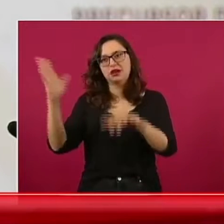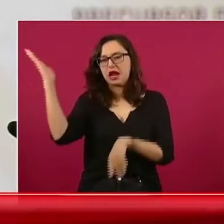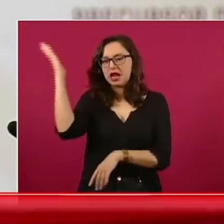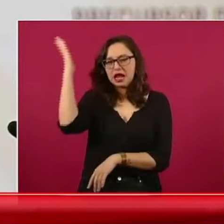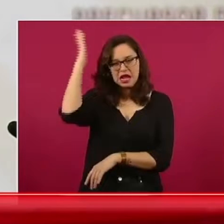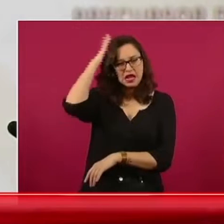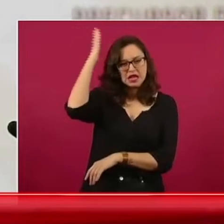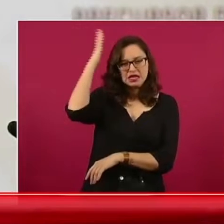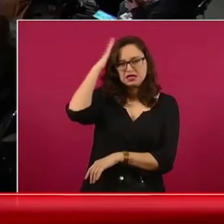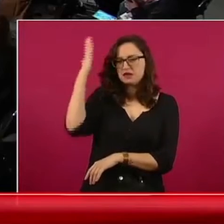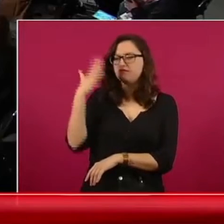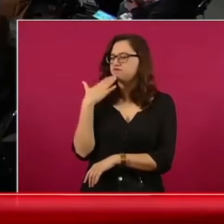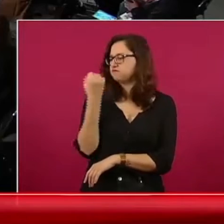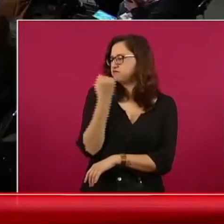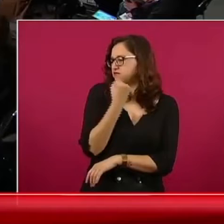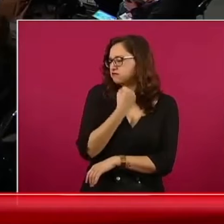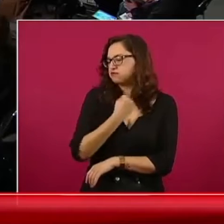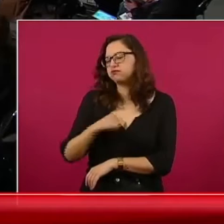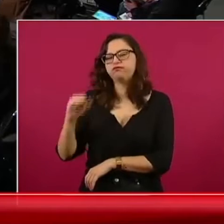de los mejores